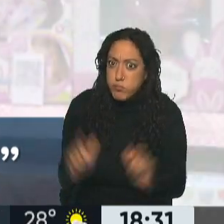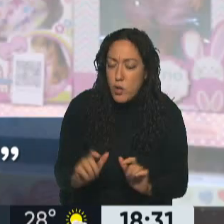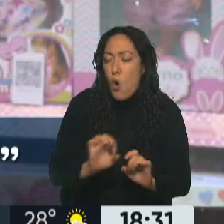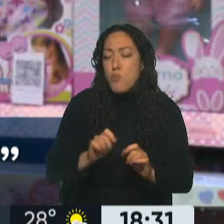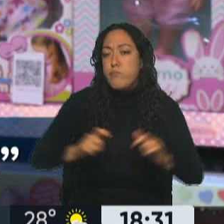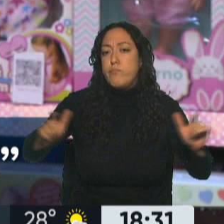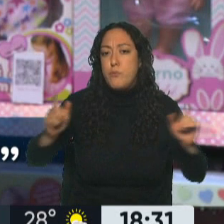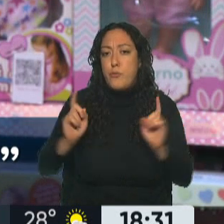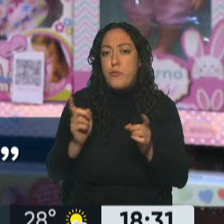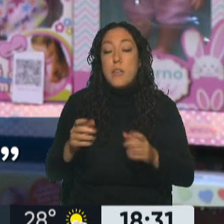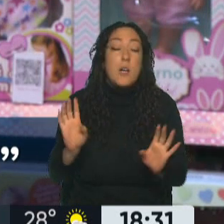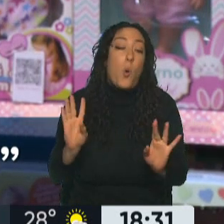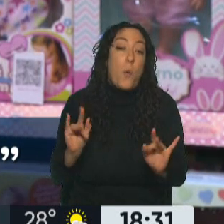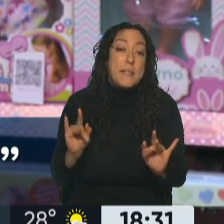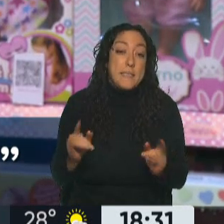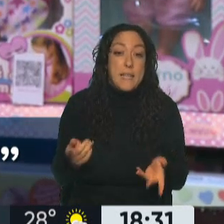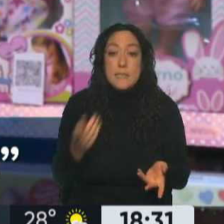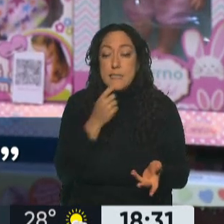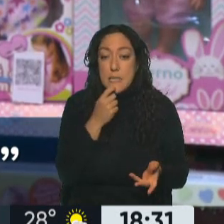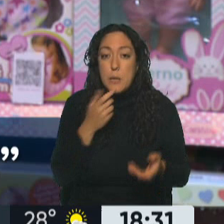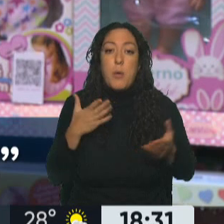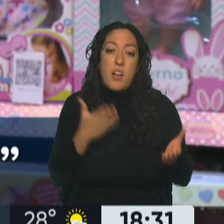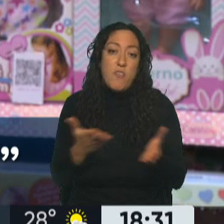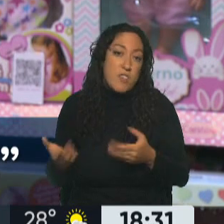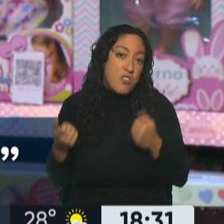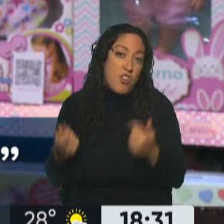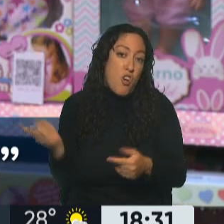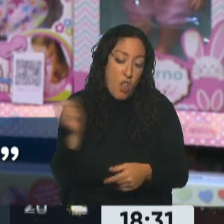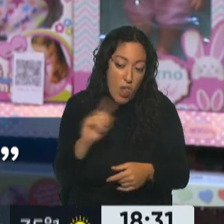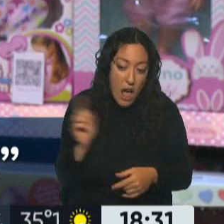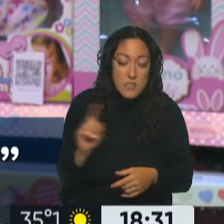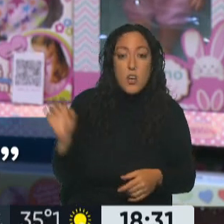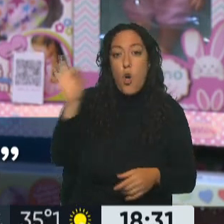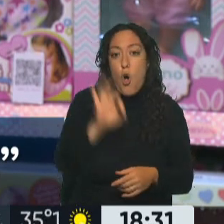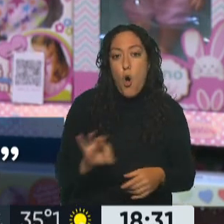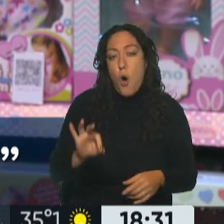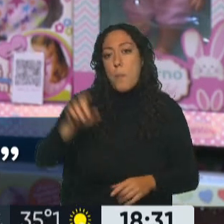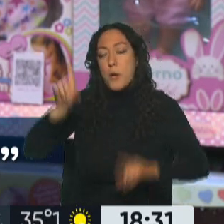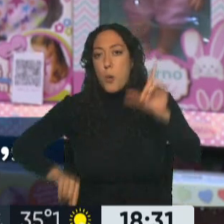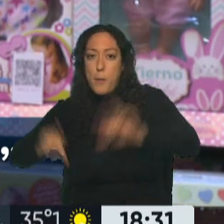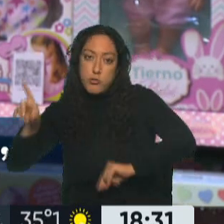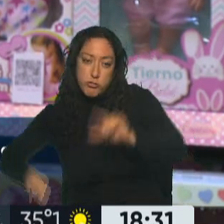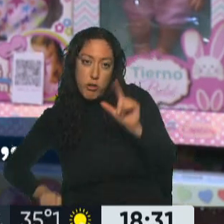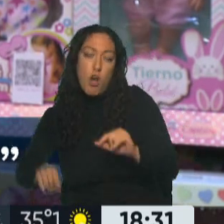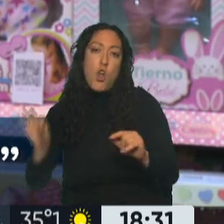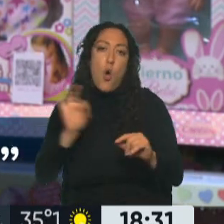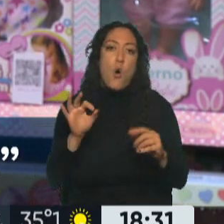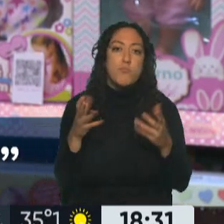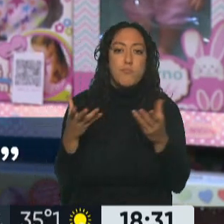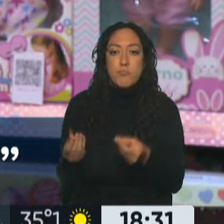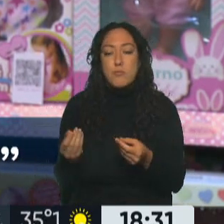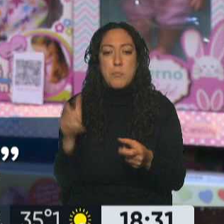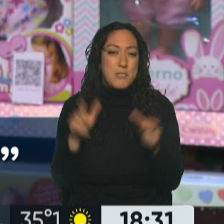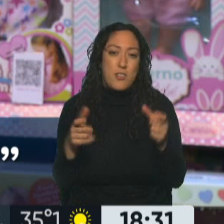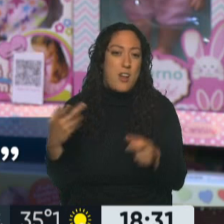como todo, ¿no? Cuesta. Si vos no das beneficios, si vos no haces promociones, si no acompañás con cosas, se hace